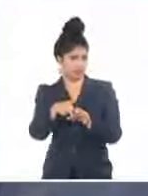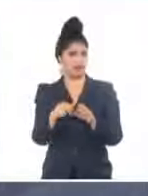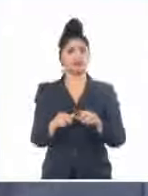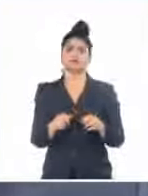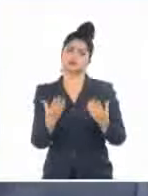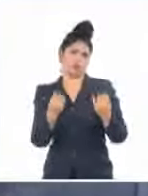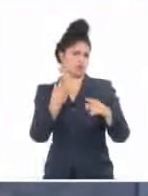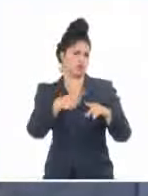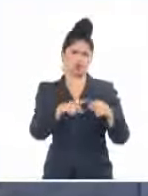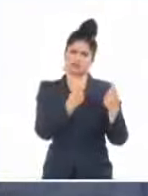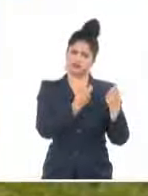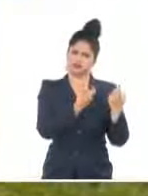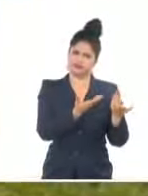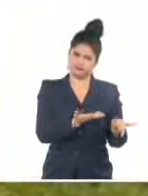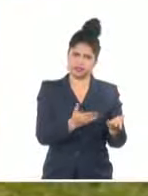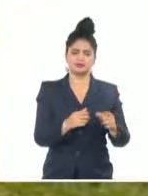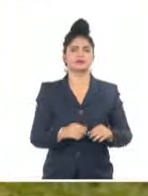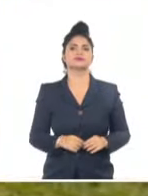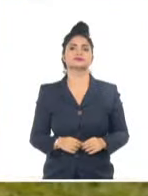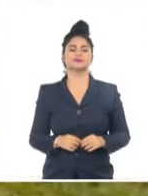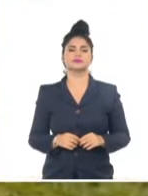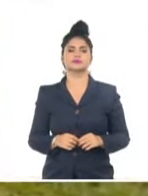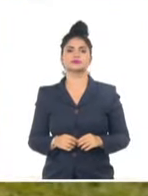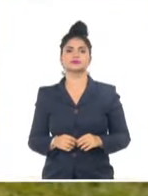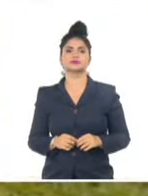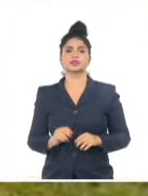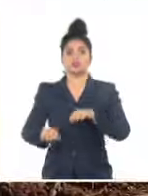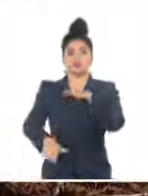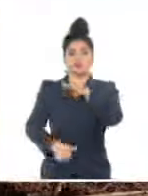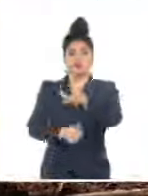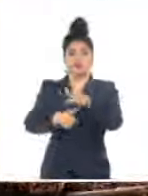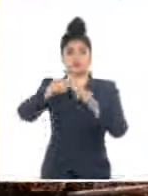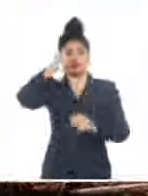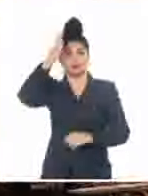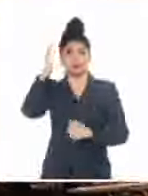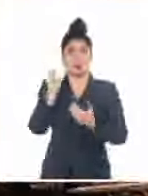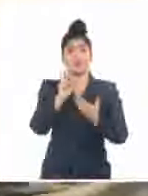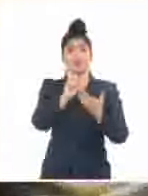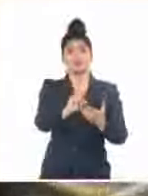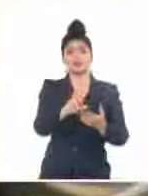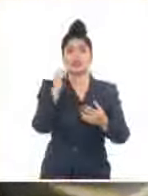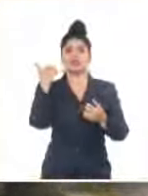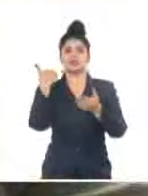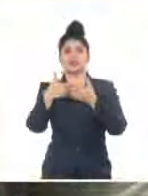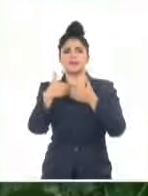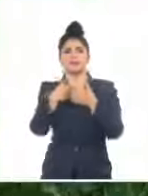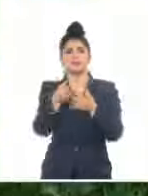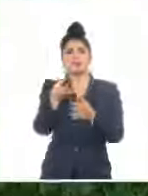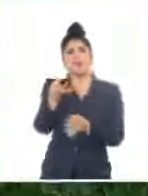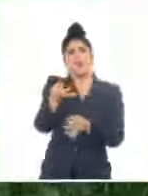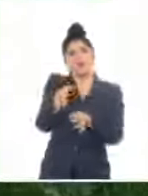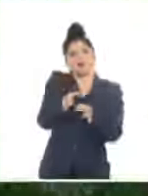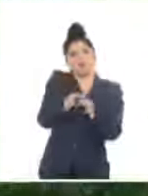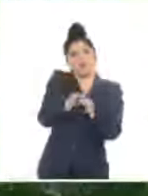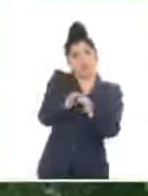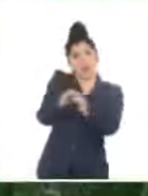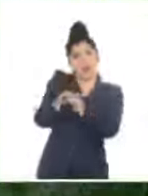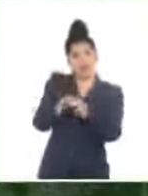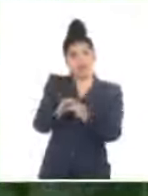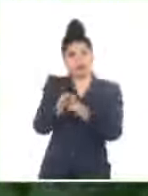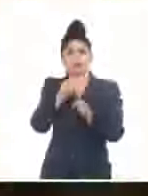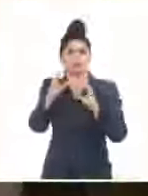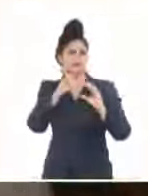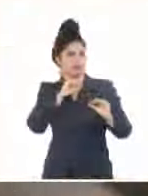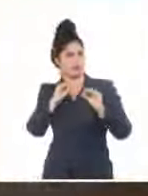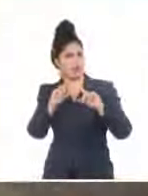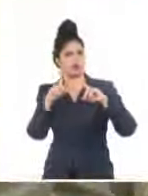en el Instituto de Investigaciones de Granos. Sus proyectos de investigación científica llegan a todas las variedades de granos del país,